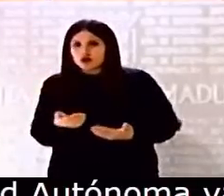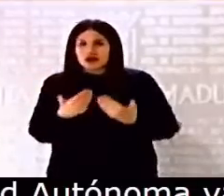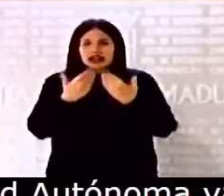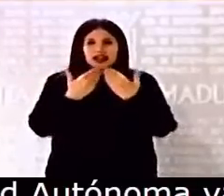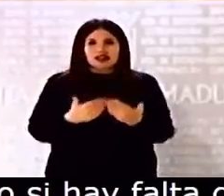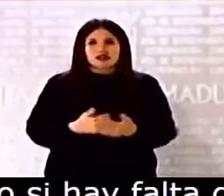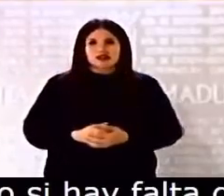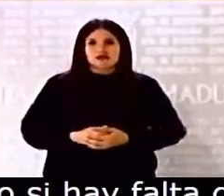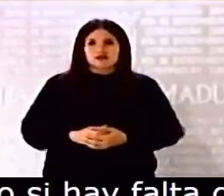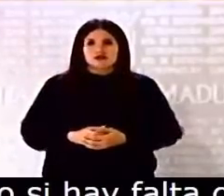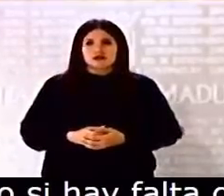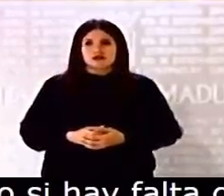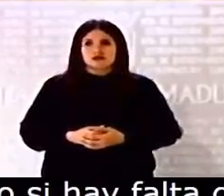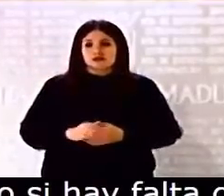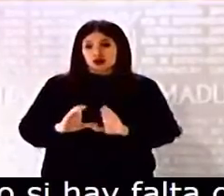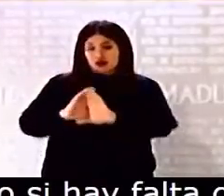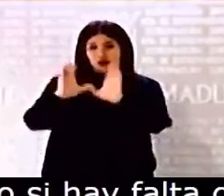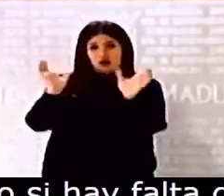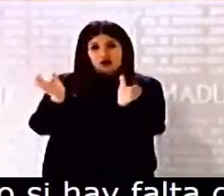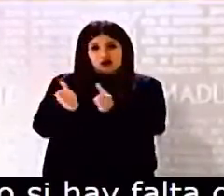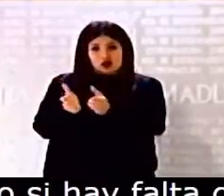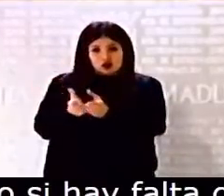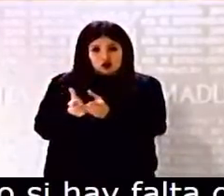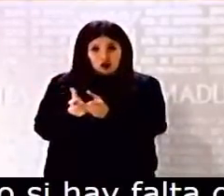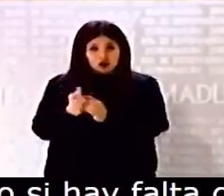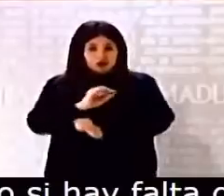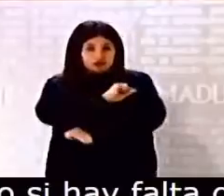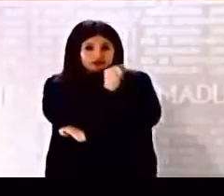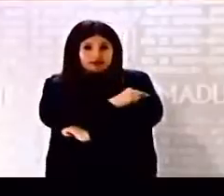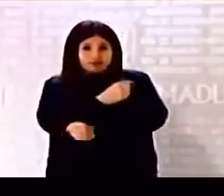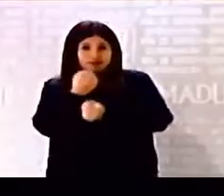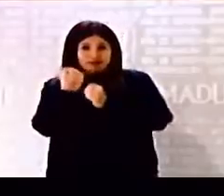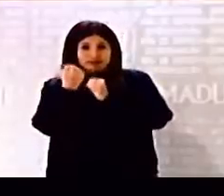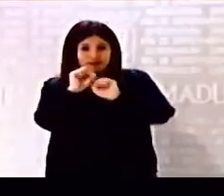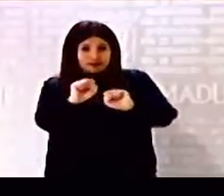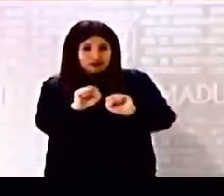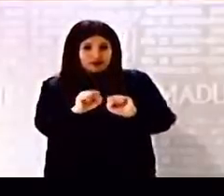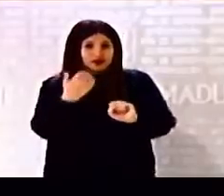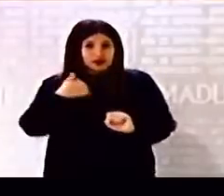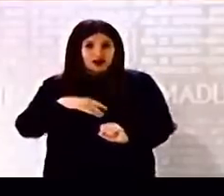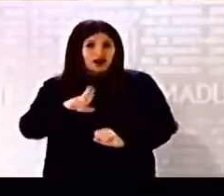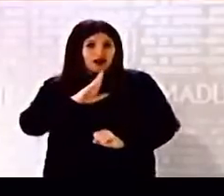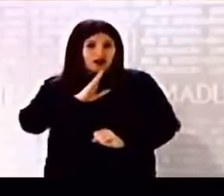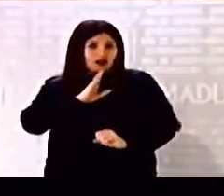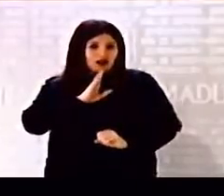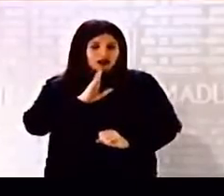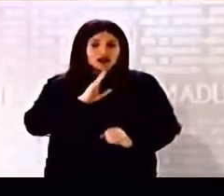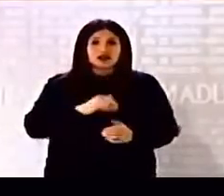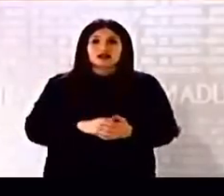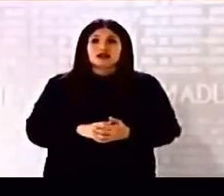Gracias. La inmunidad de rebaño ya se lo he respondido. La estrategia de vacunación no pretendemos cambiarla.